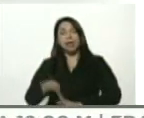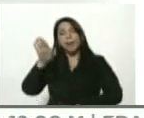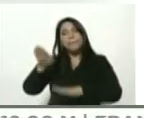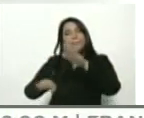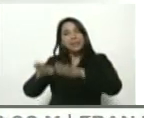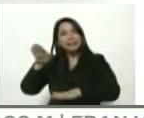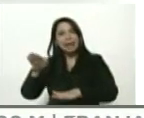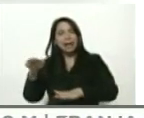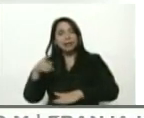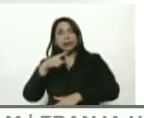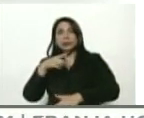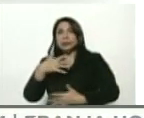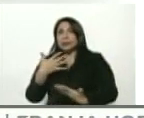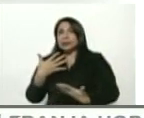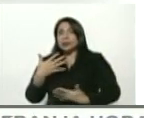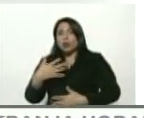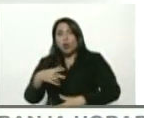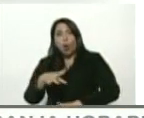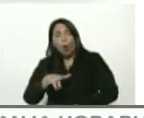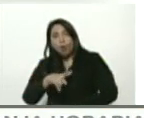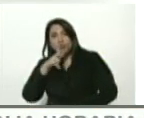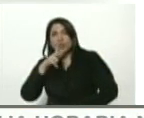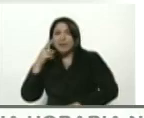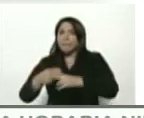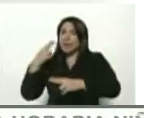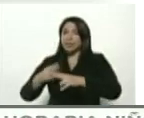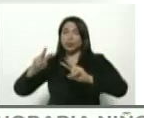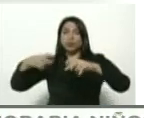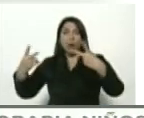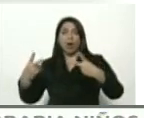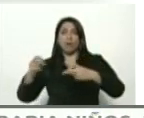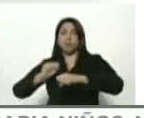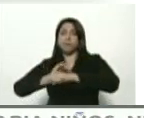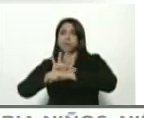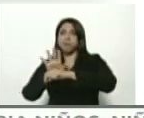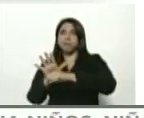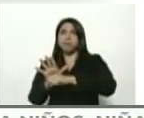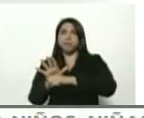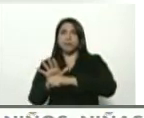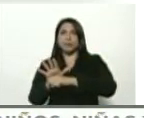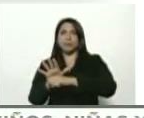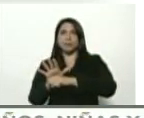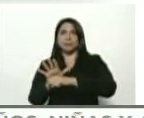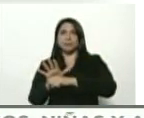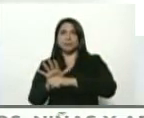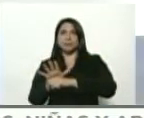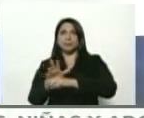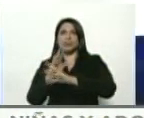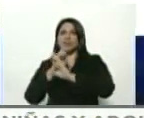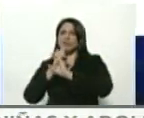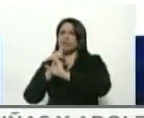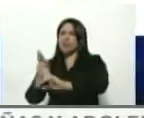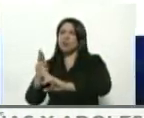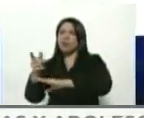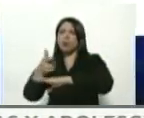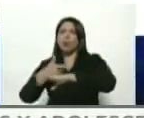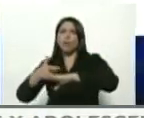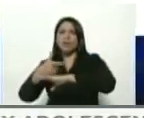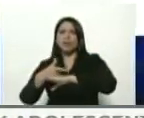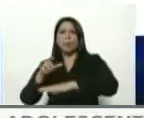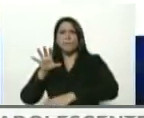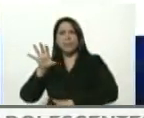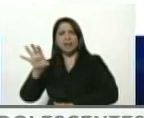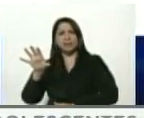pesar de la letalidad de este nuevo coronavirus, la respuesta de los gobiernos de estos